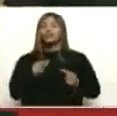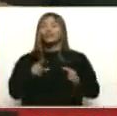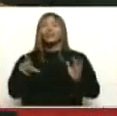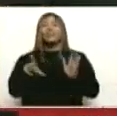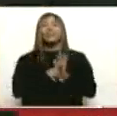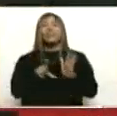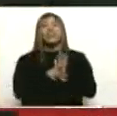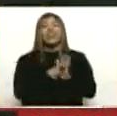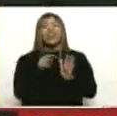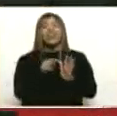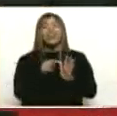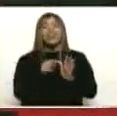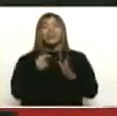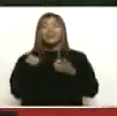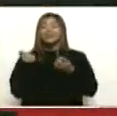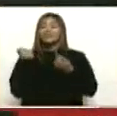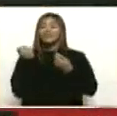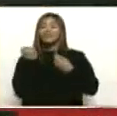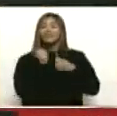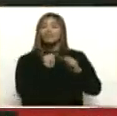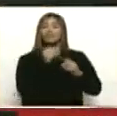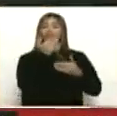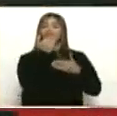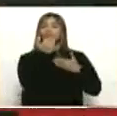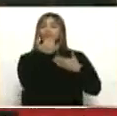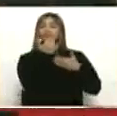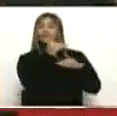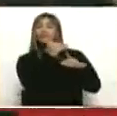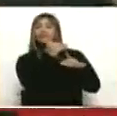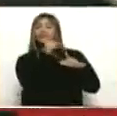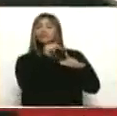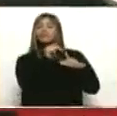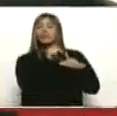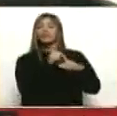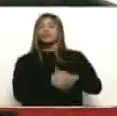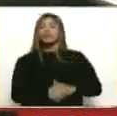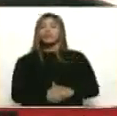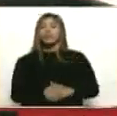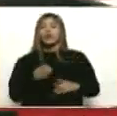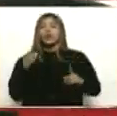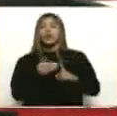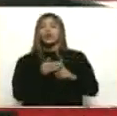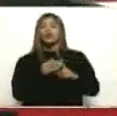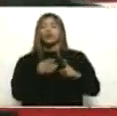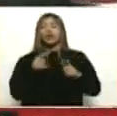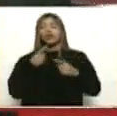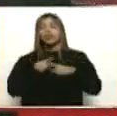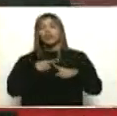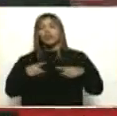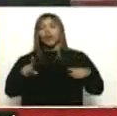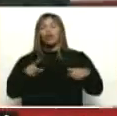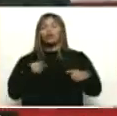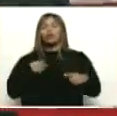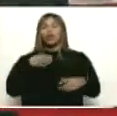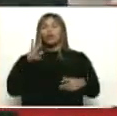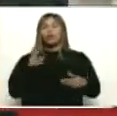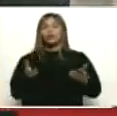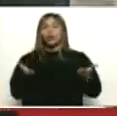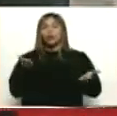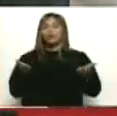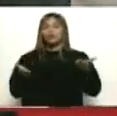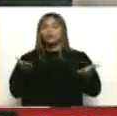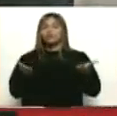ley que limita la sanción. Con Venezuela, lamentablemente,